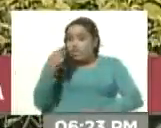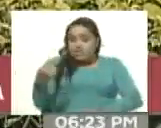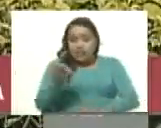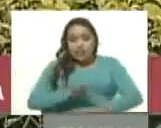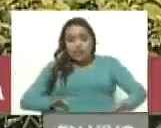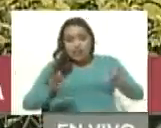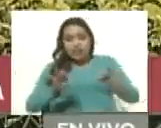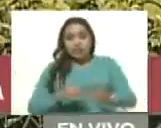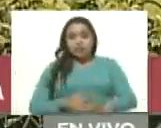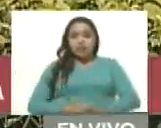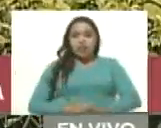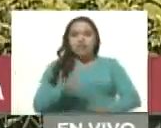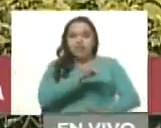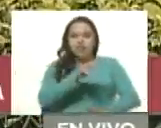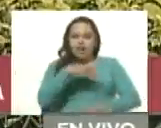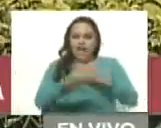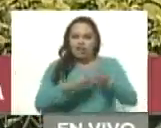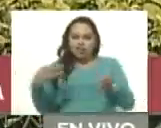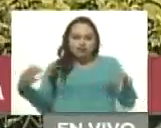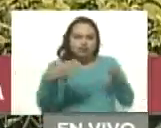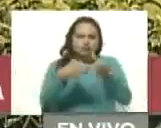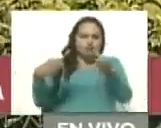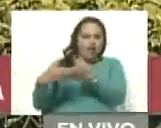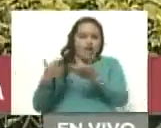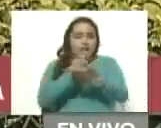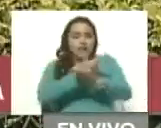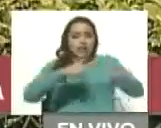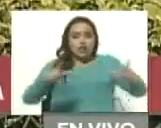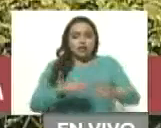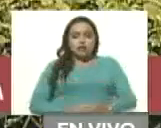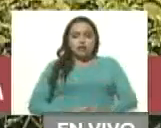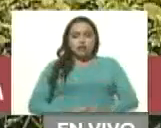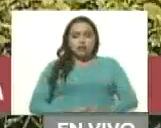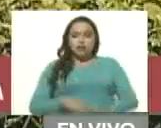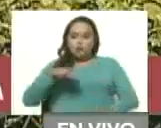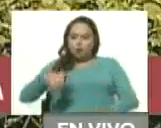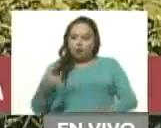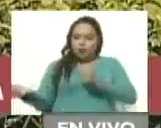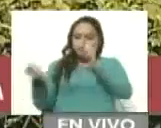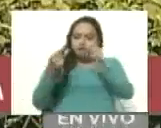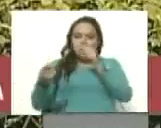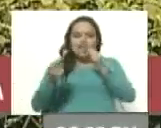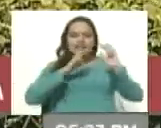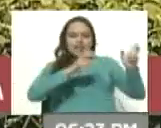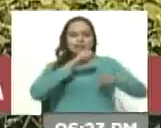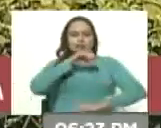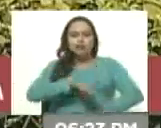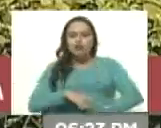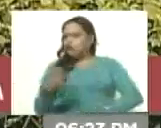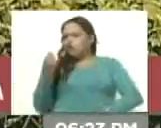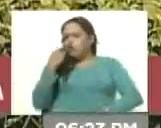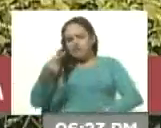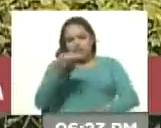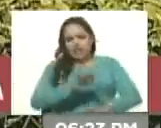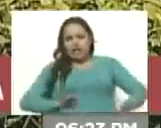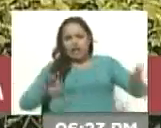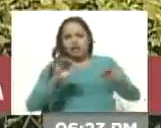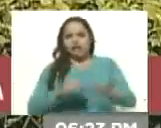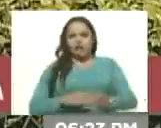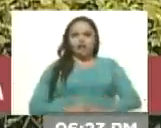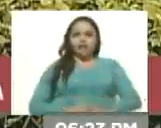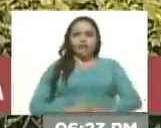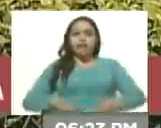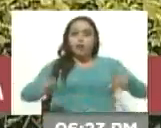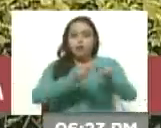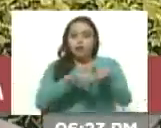venezuela se celebran congresos en plena libertad para que se discutan los temas históricos ellos no nos dicen como todo